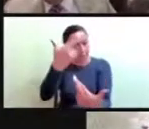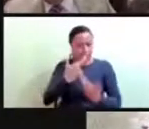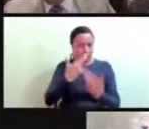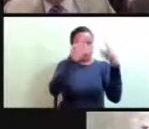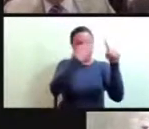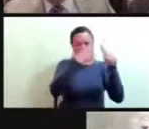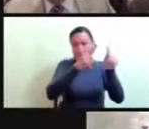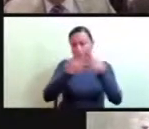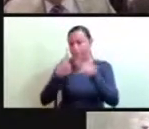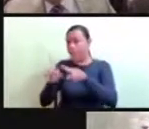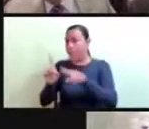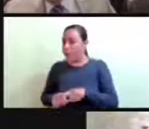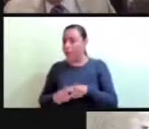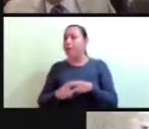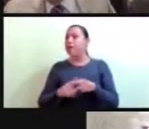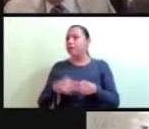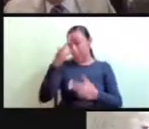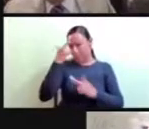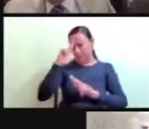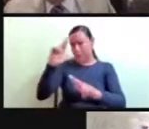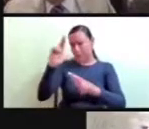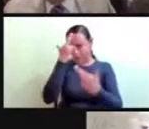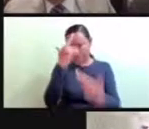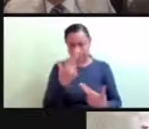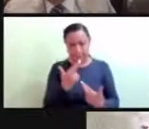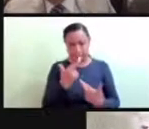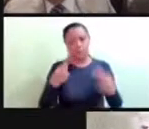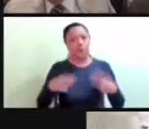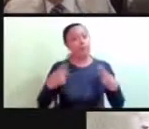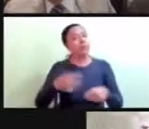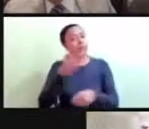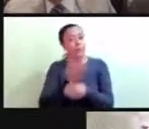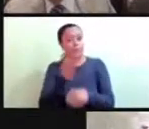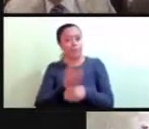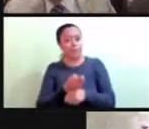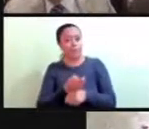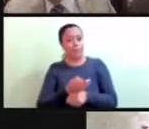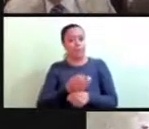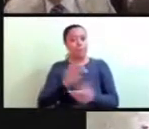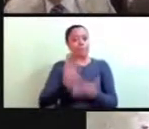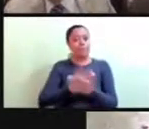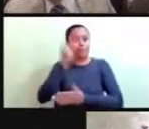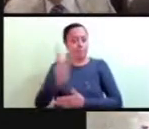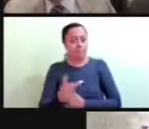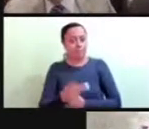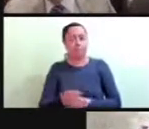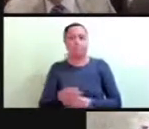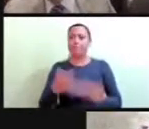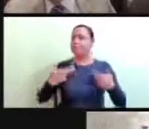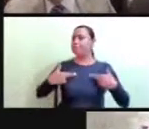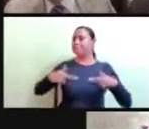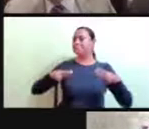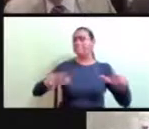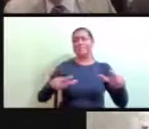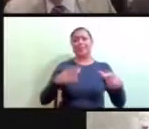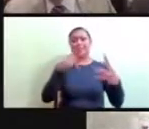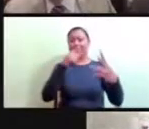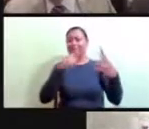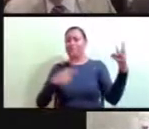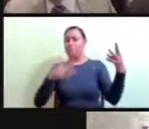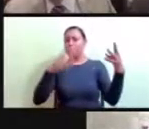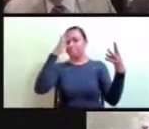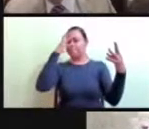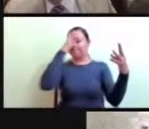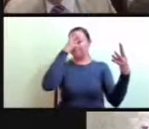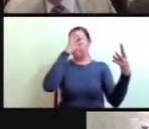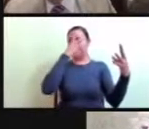a la diferencia. Las personas galardonadas hoy representan lo más bello y estético, pero también lo más fuerte